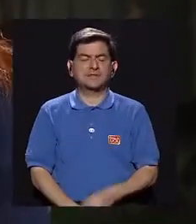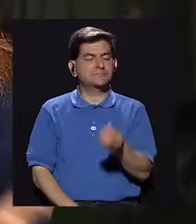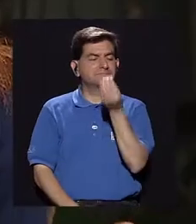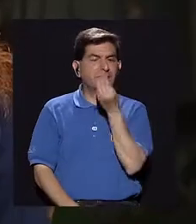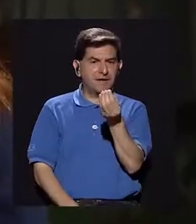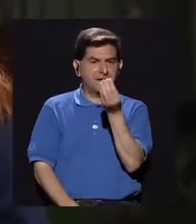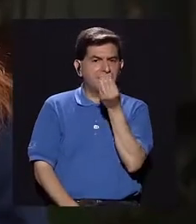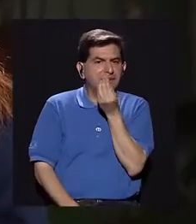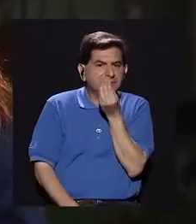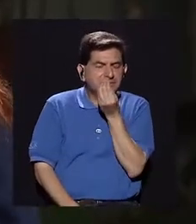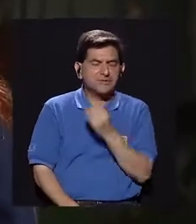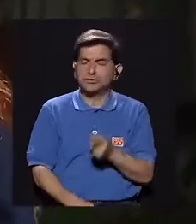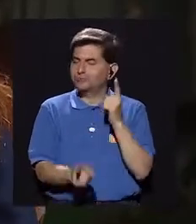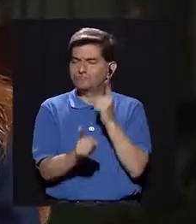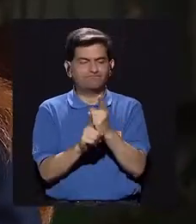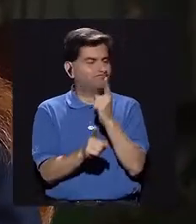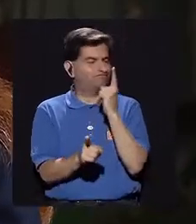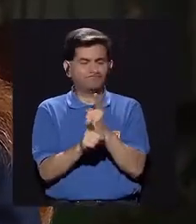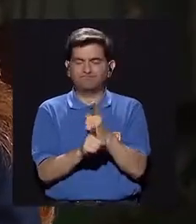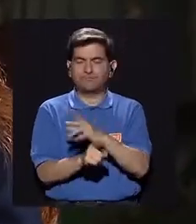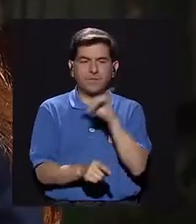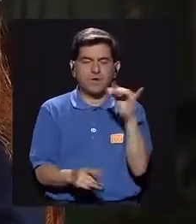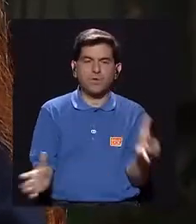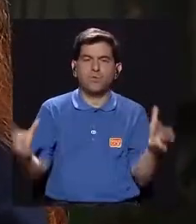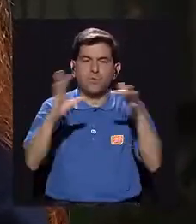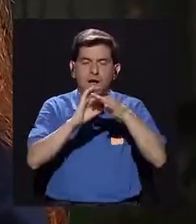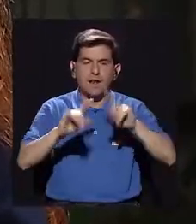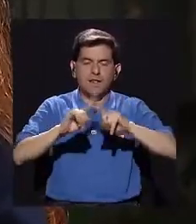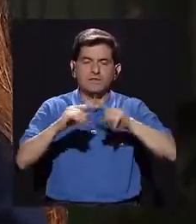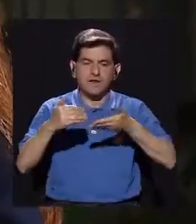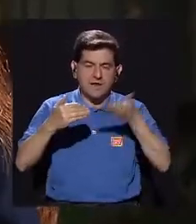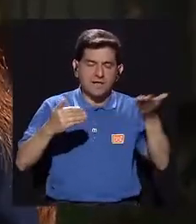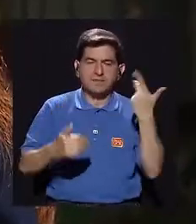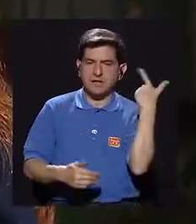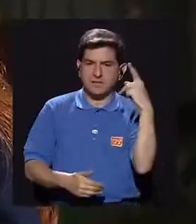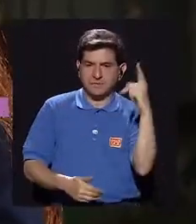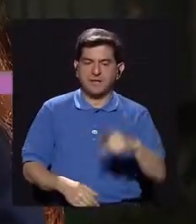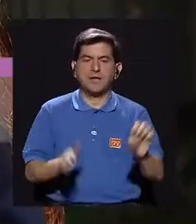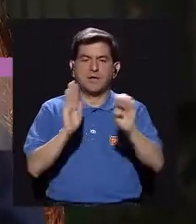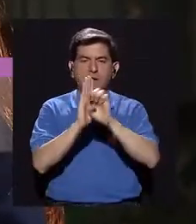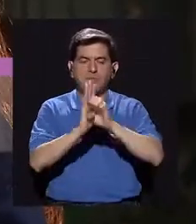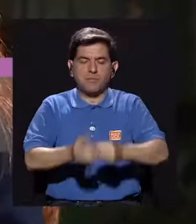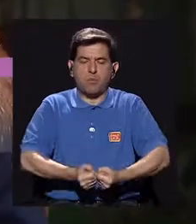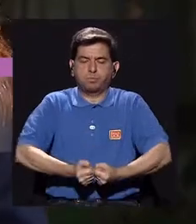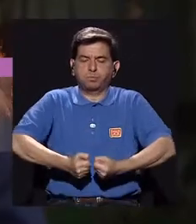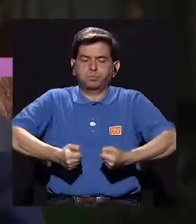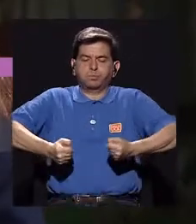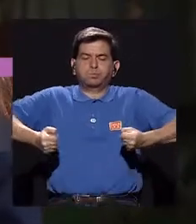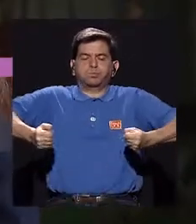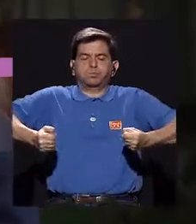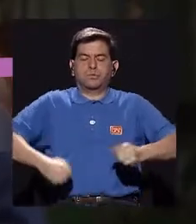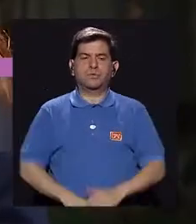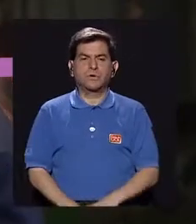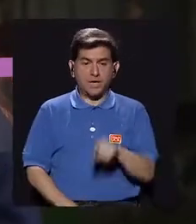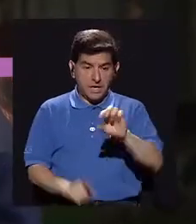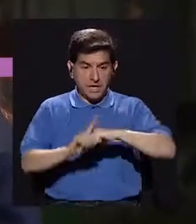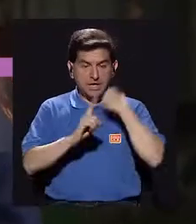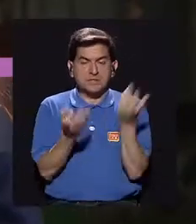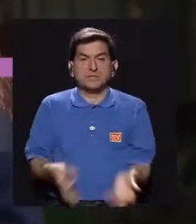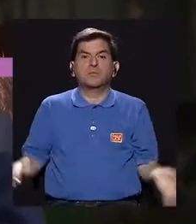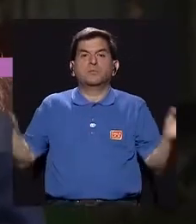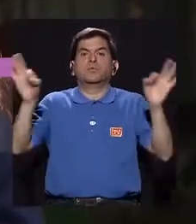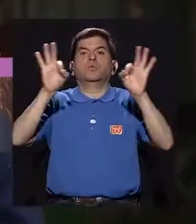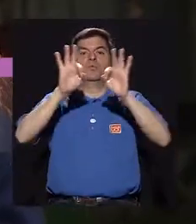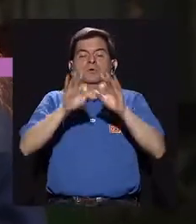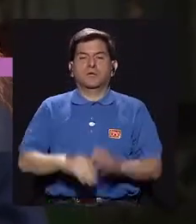una dieta, digámoslo así, no adecuada, y también se asocia a otros factores de riesgo. Por ejemplo, la obesidad, que es algo